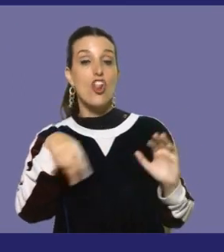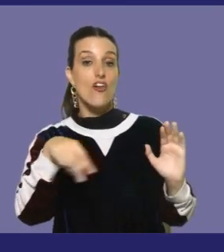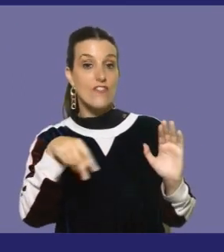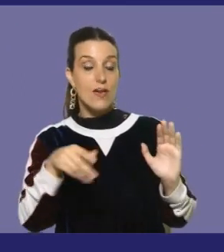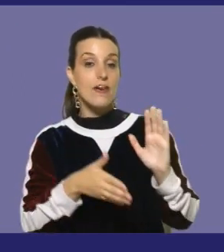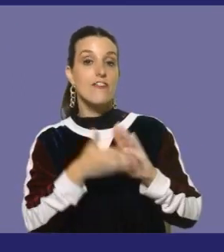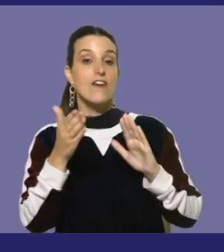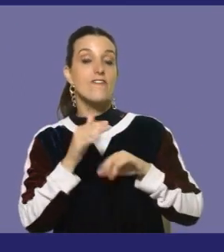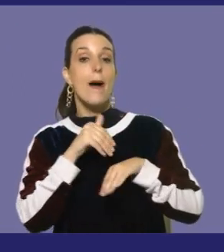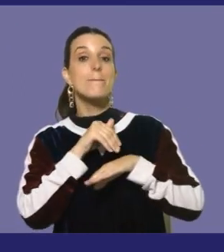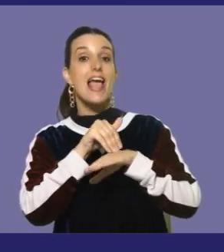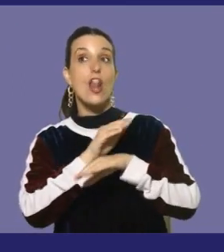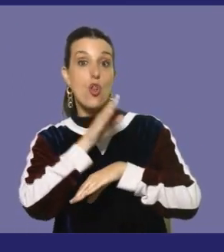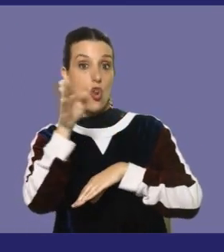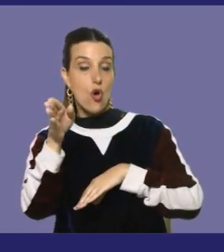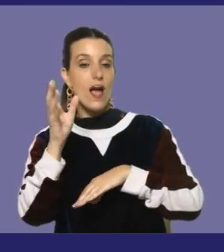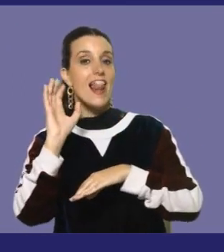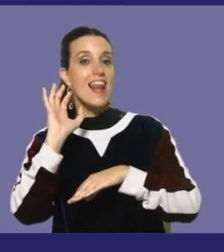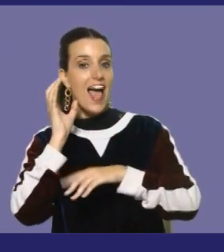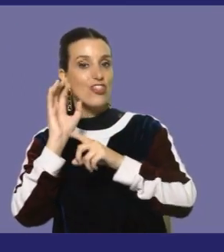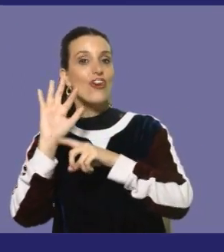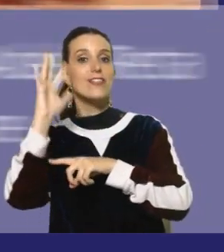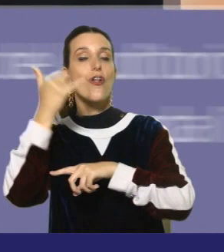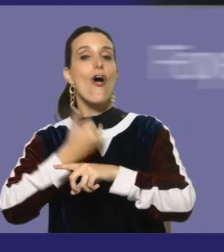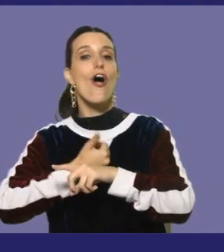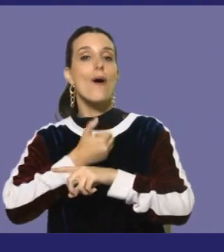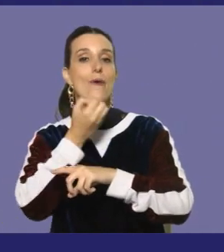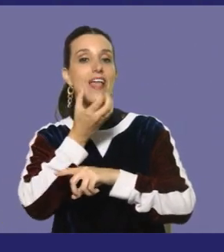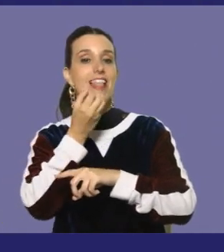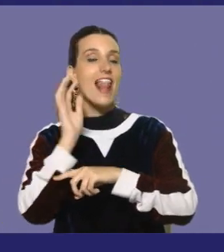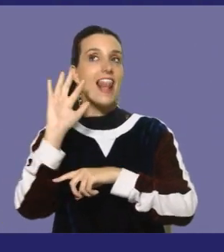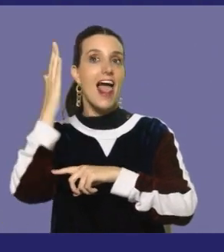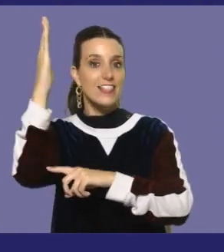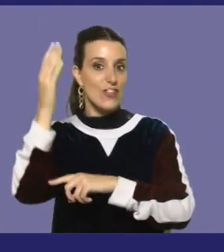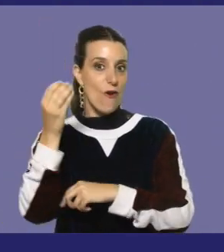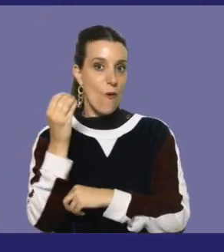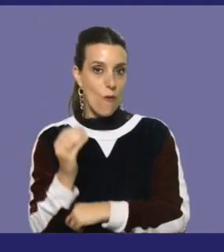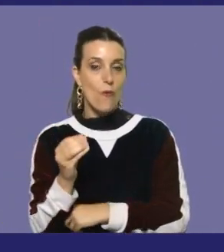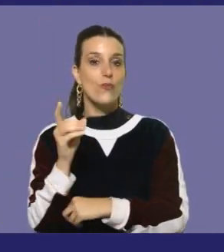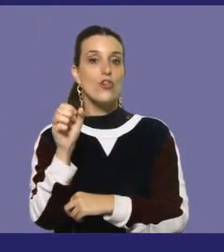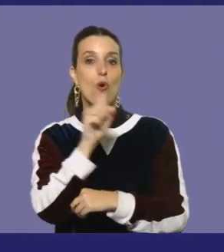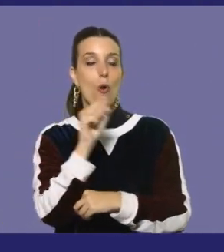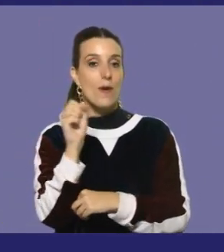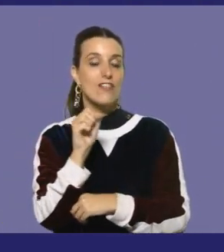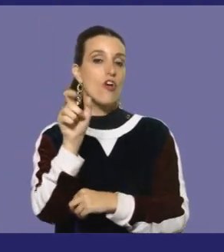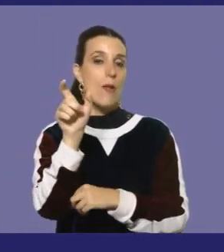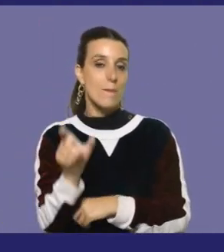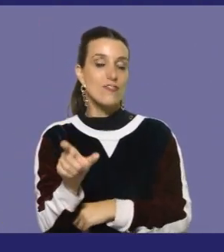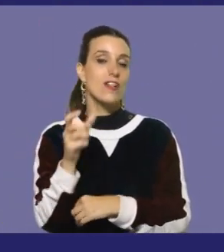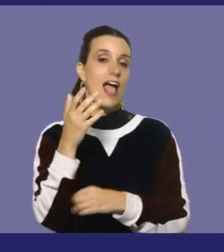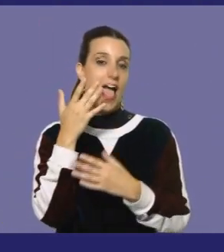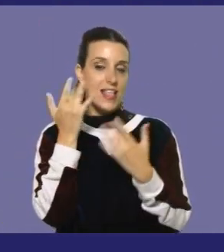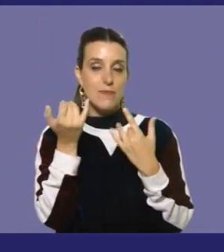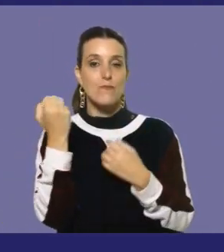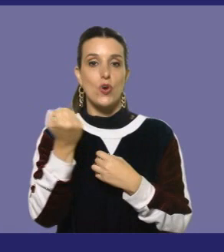noviembre nos vamos a Mielo, la radio en el interior, bueno, y con la coordinación y conducción de Silvia Pechera estarán los medios